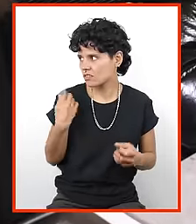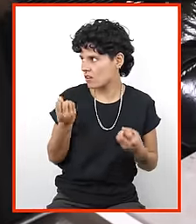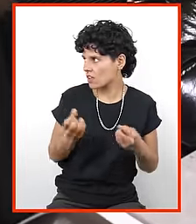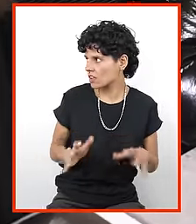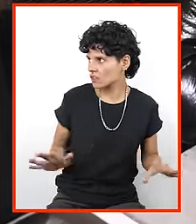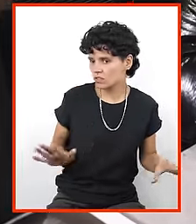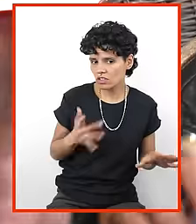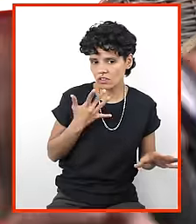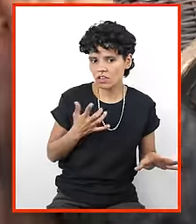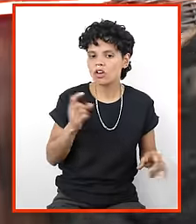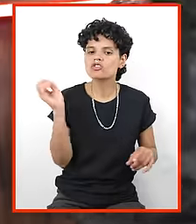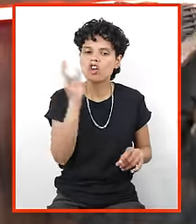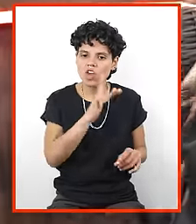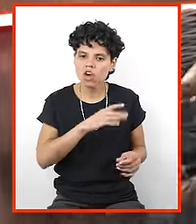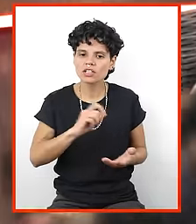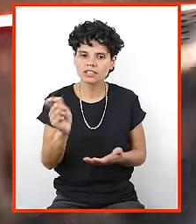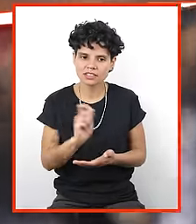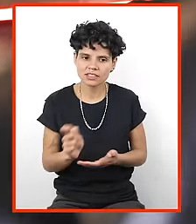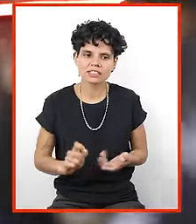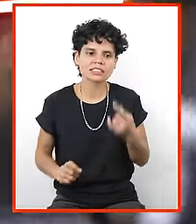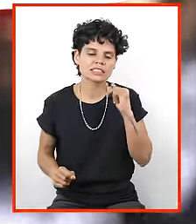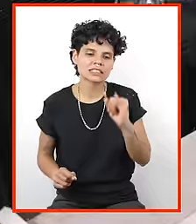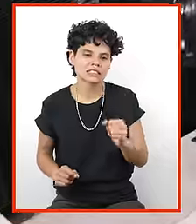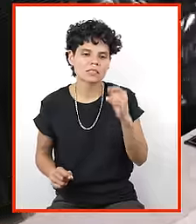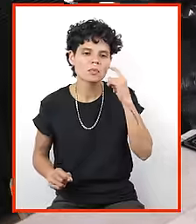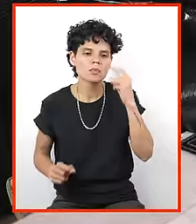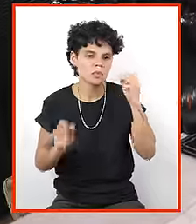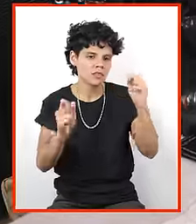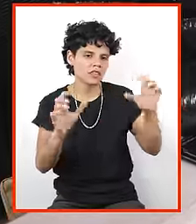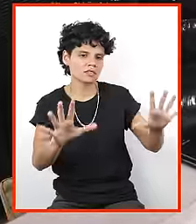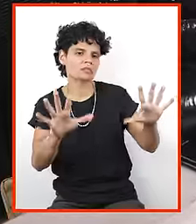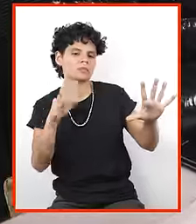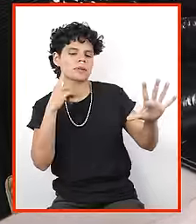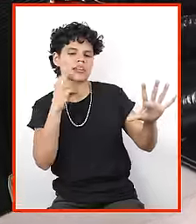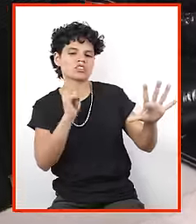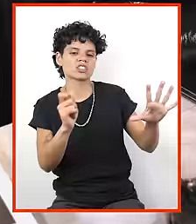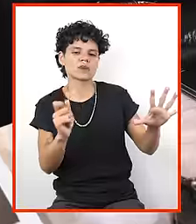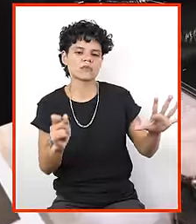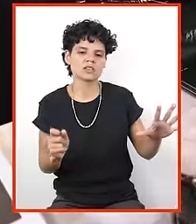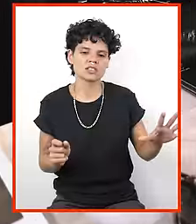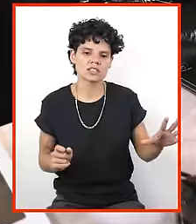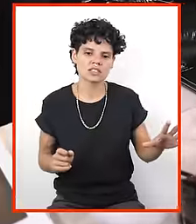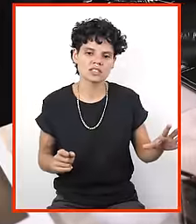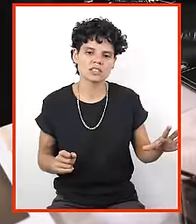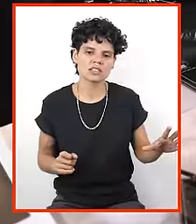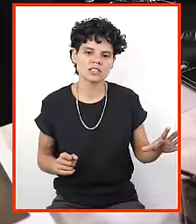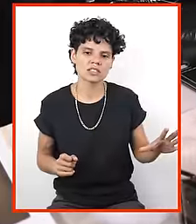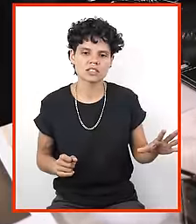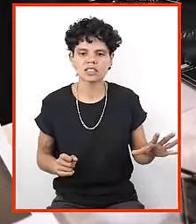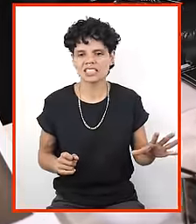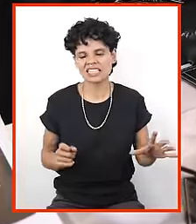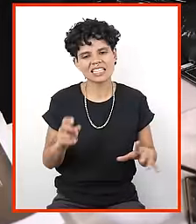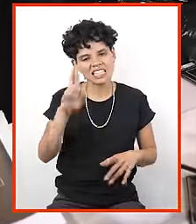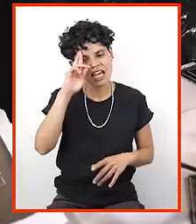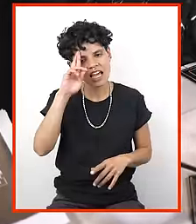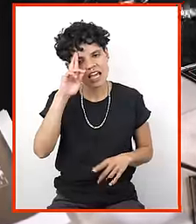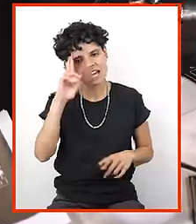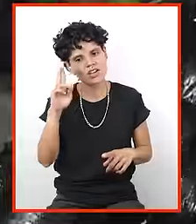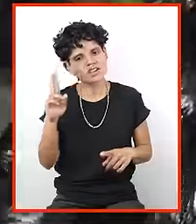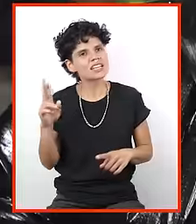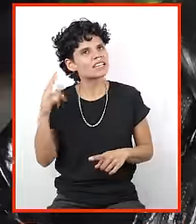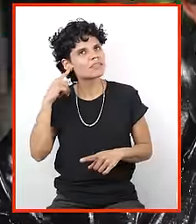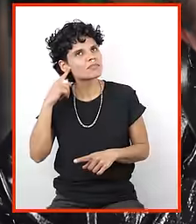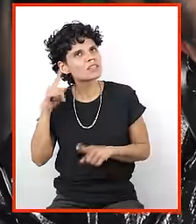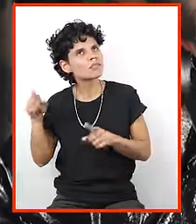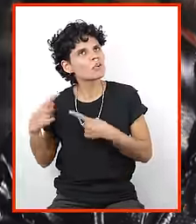meta un poquito más de colores, sí, está bien. Porque es colorido para que después no se ajuste la comparación. Es curioso estar escuchando como tu música mientras